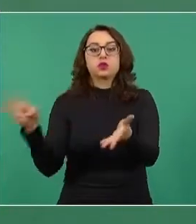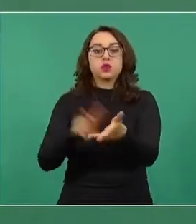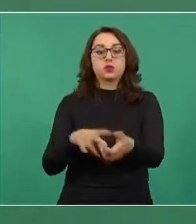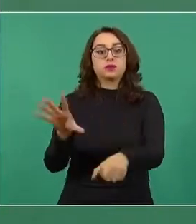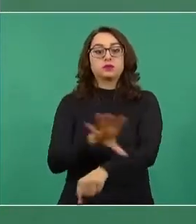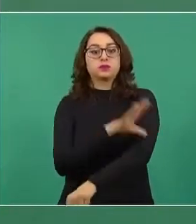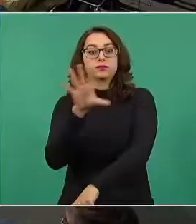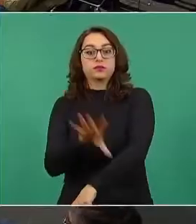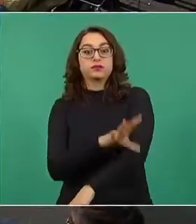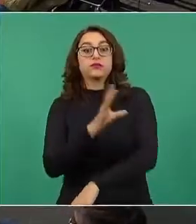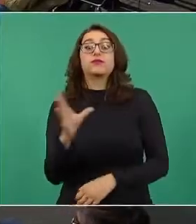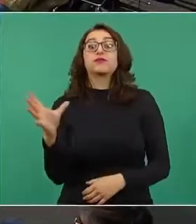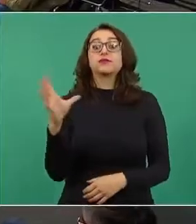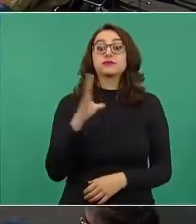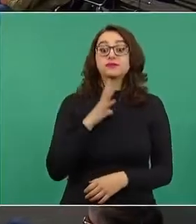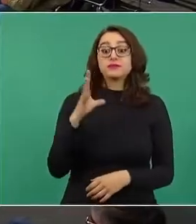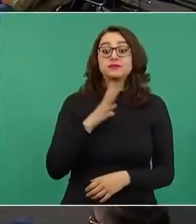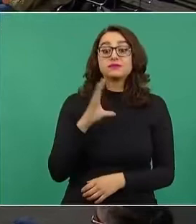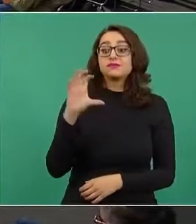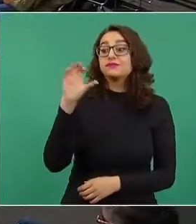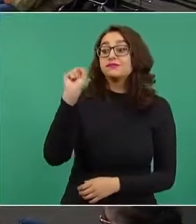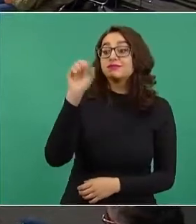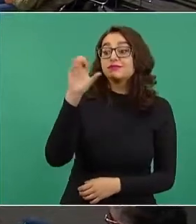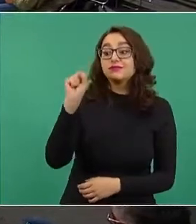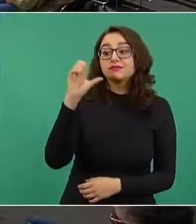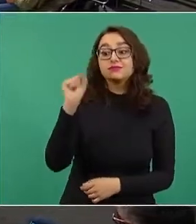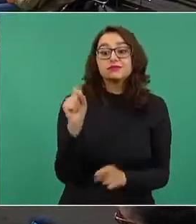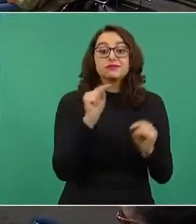tenemos así, repito, 60